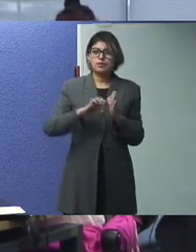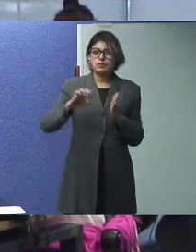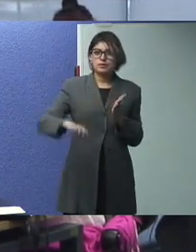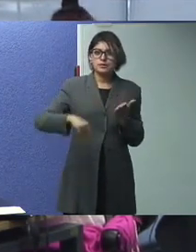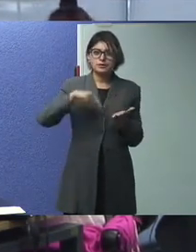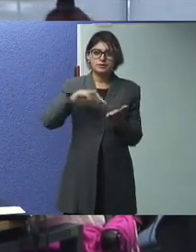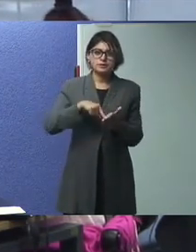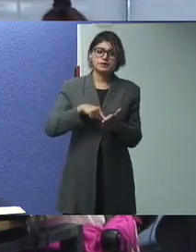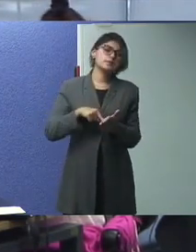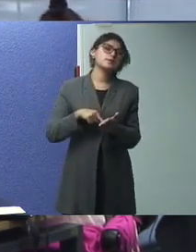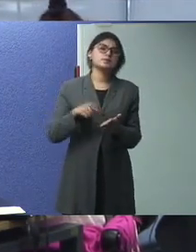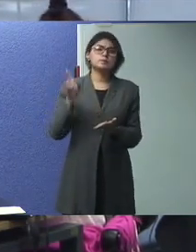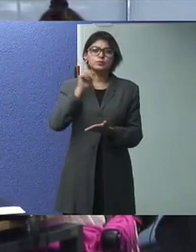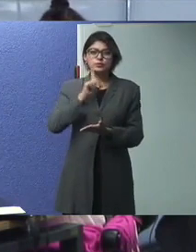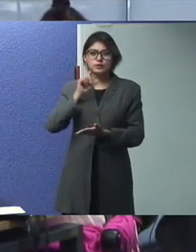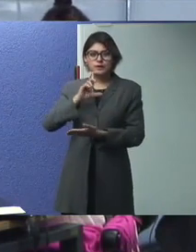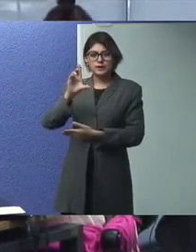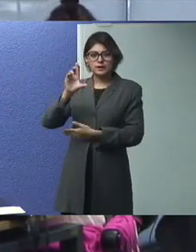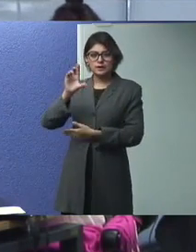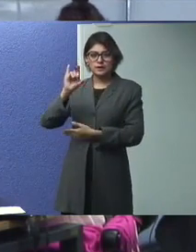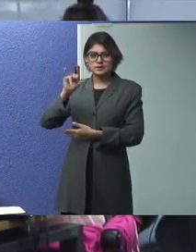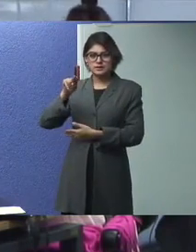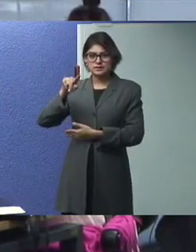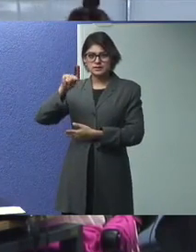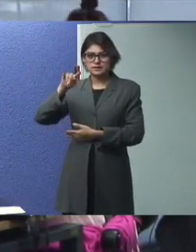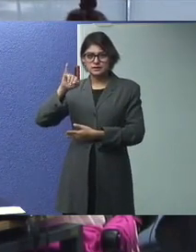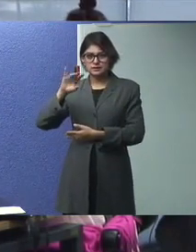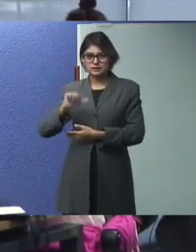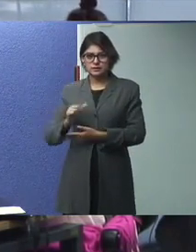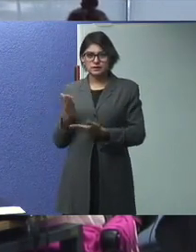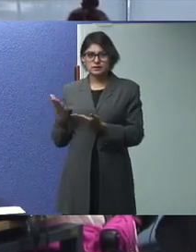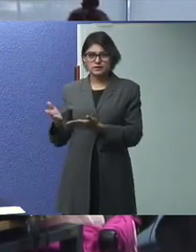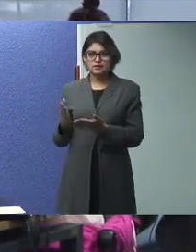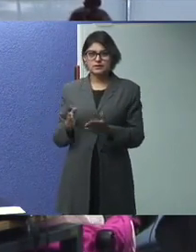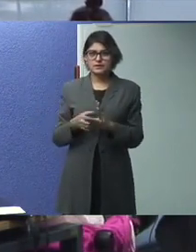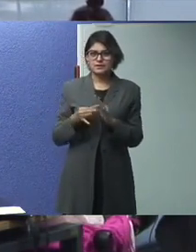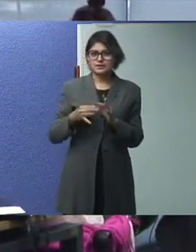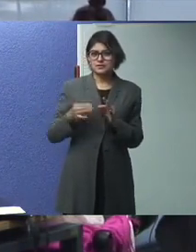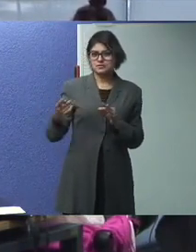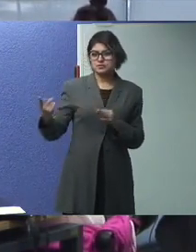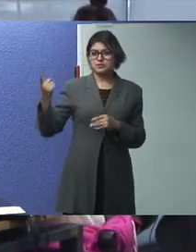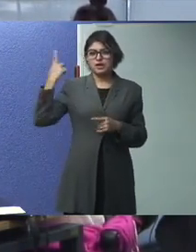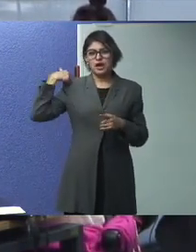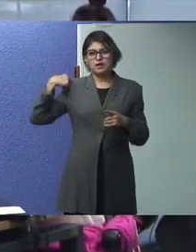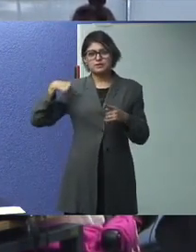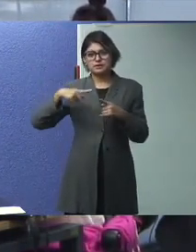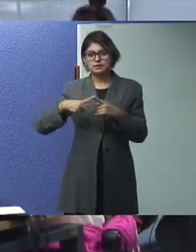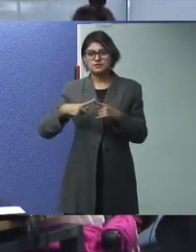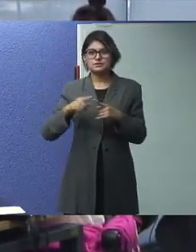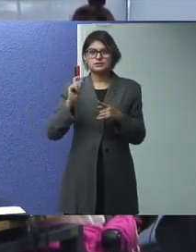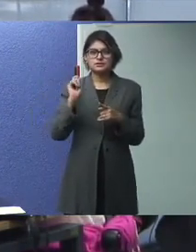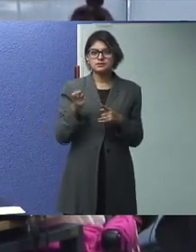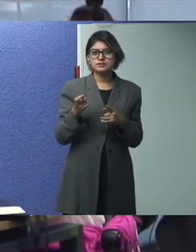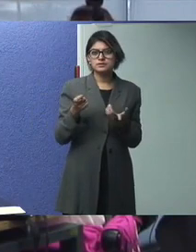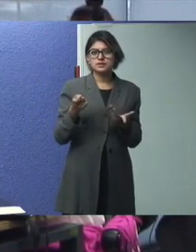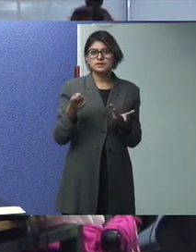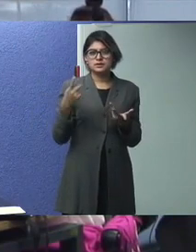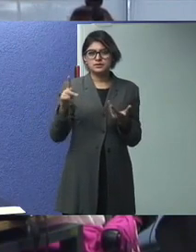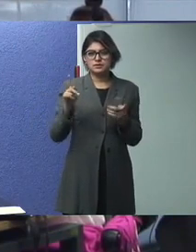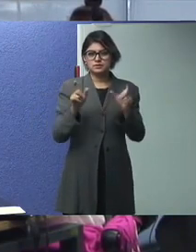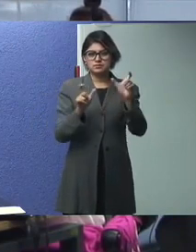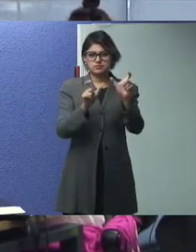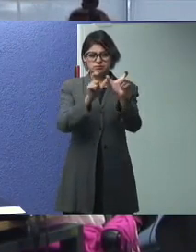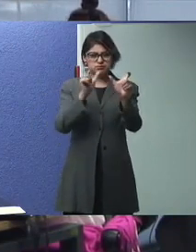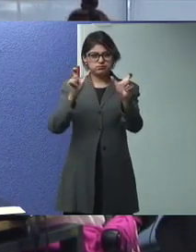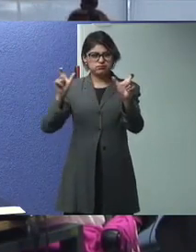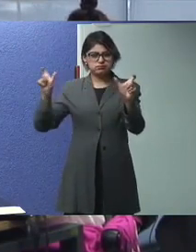esta Cintia mencionaba en su recorrido un poco histórico acerca de los términos, y ponías en